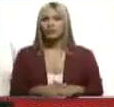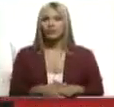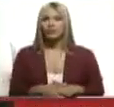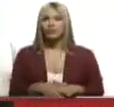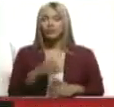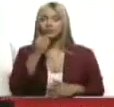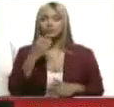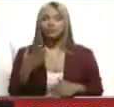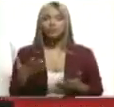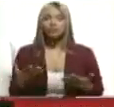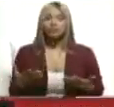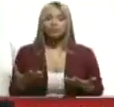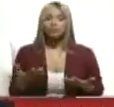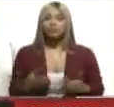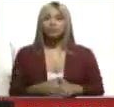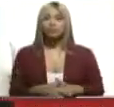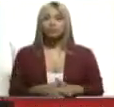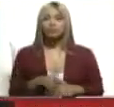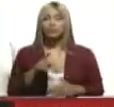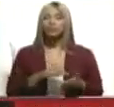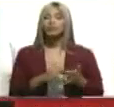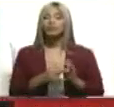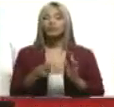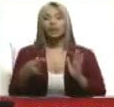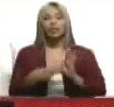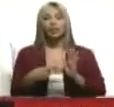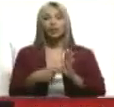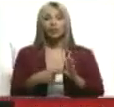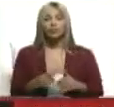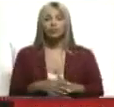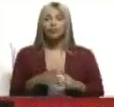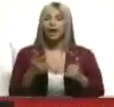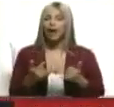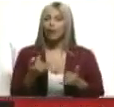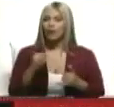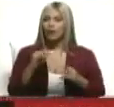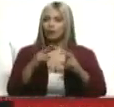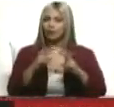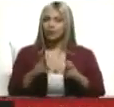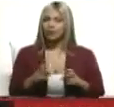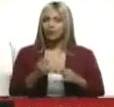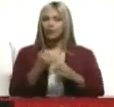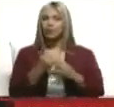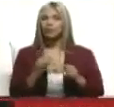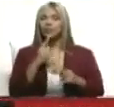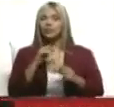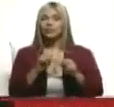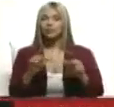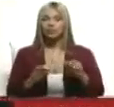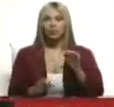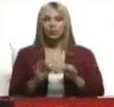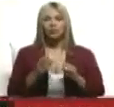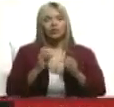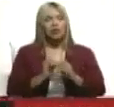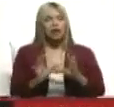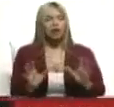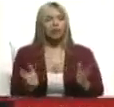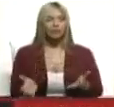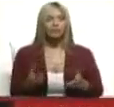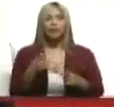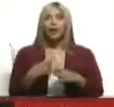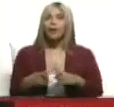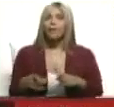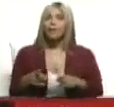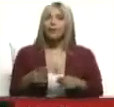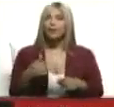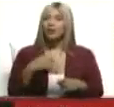y bueno, eso se deriva en las deudas. Ahora, que hay investigaciones independientes en el sistema judicial, bueno, por supuesto. Pero no